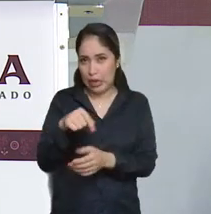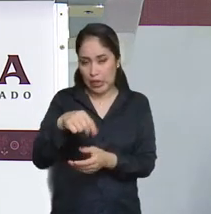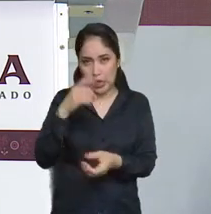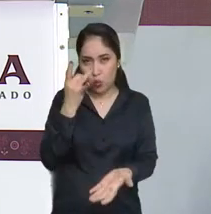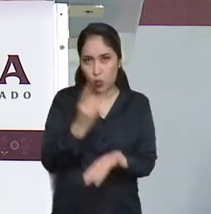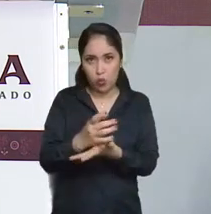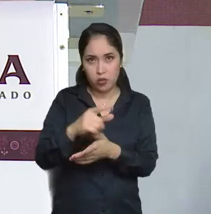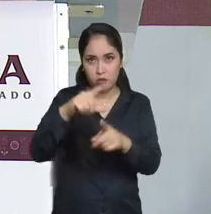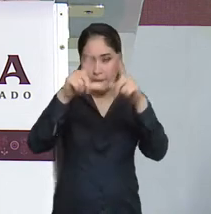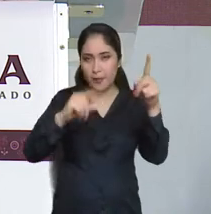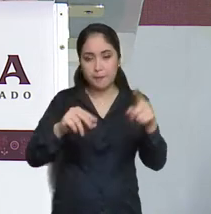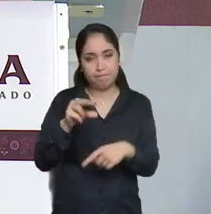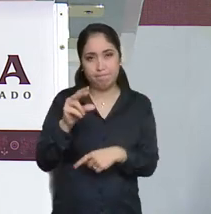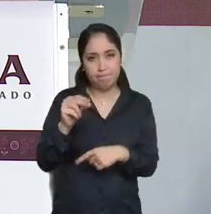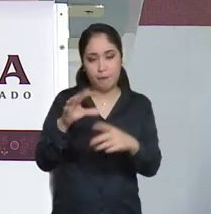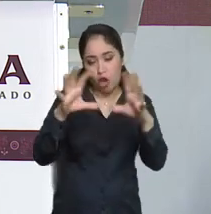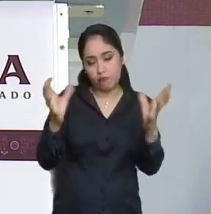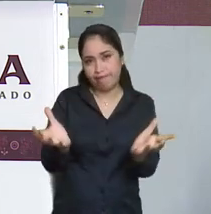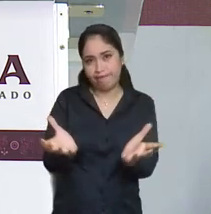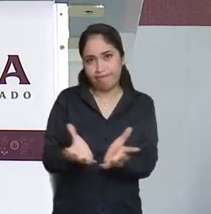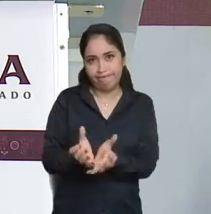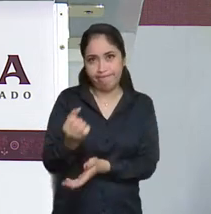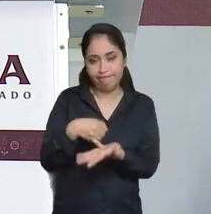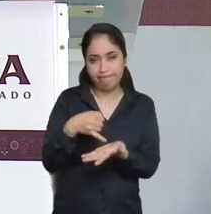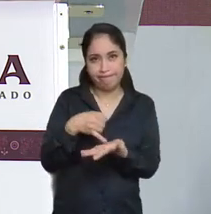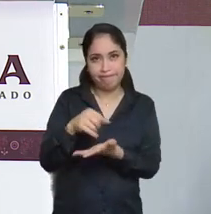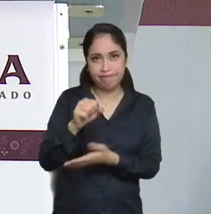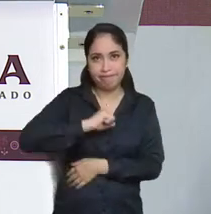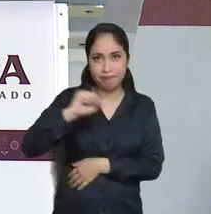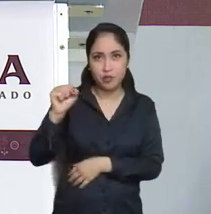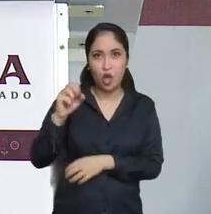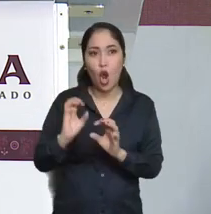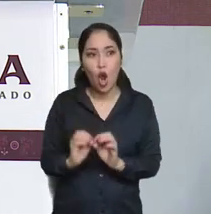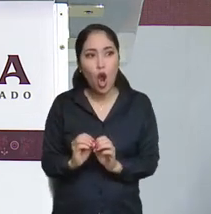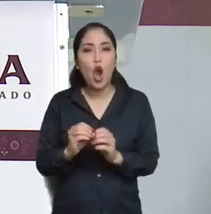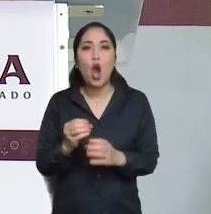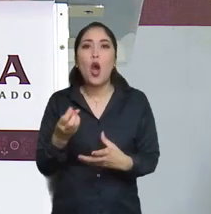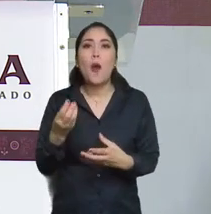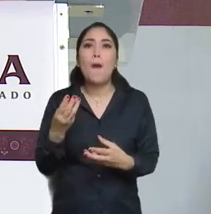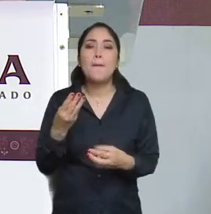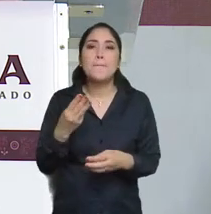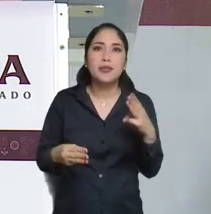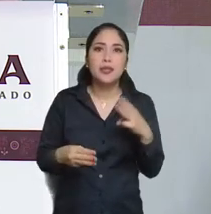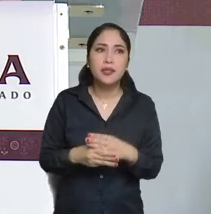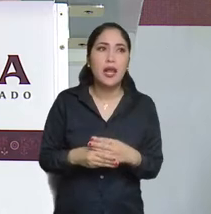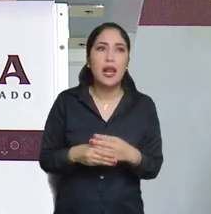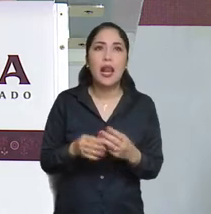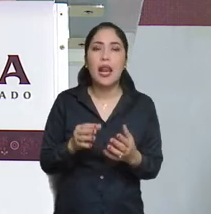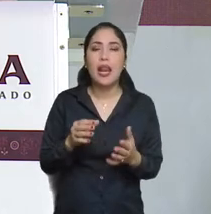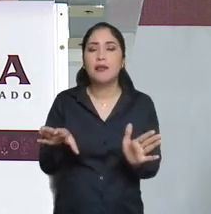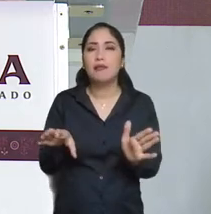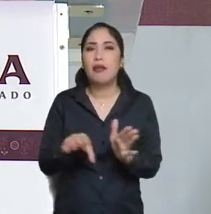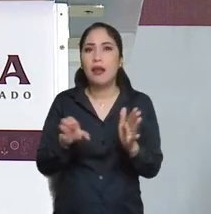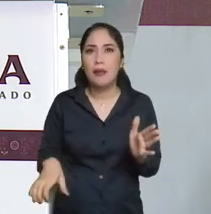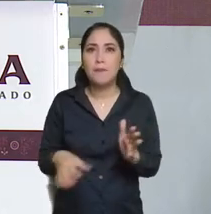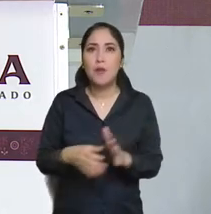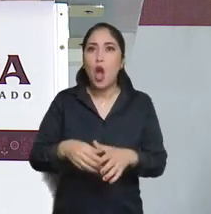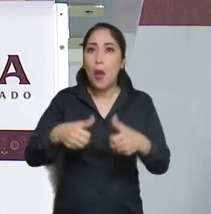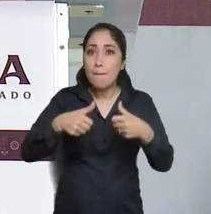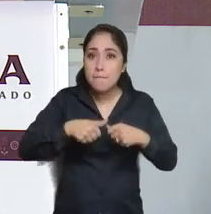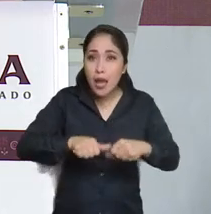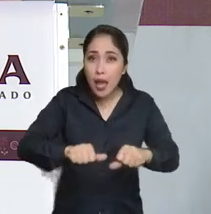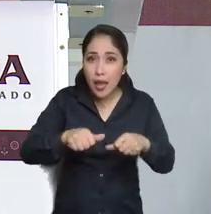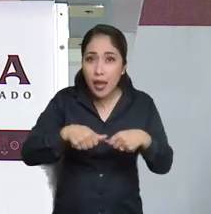y sobre todo del aumento de los insumos, como es la masa, que la empresa Maseca ha